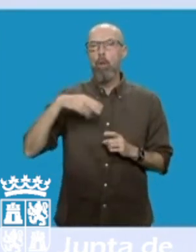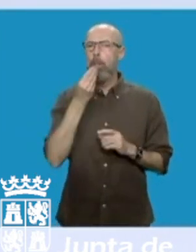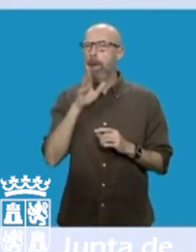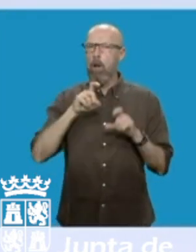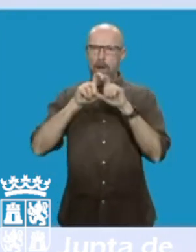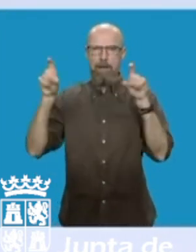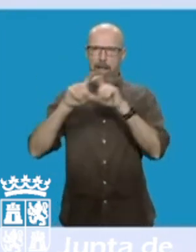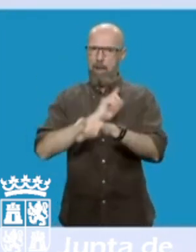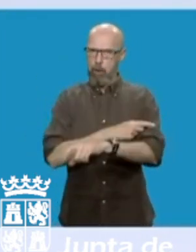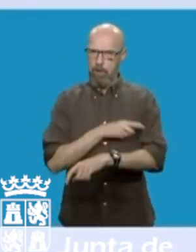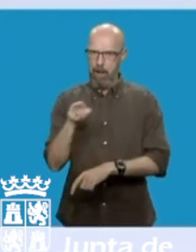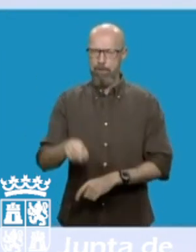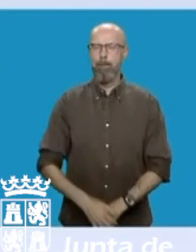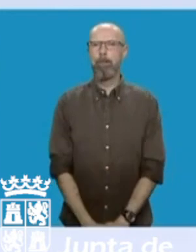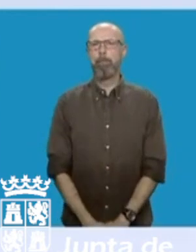deportiva.